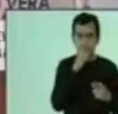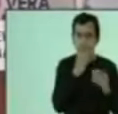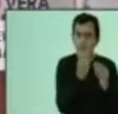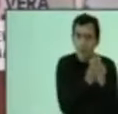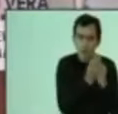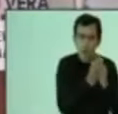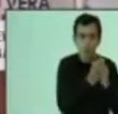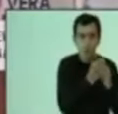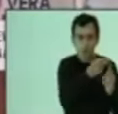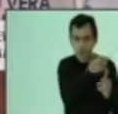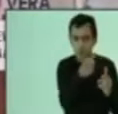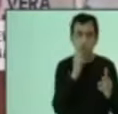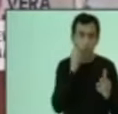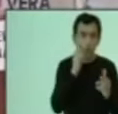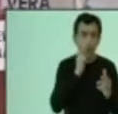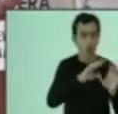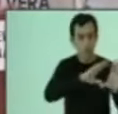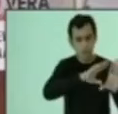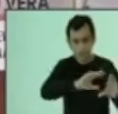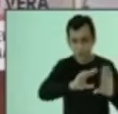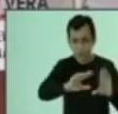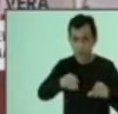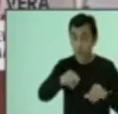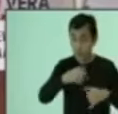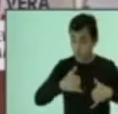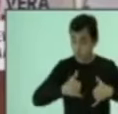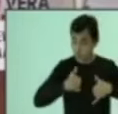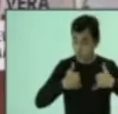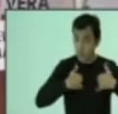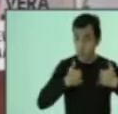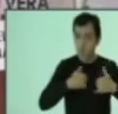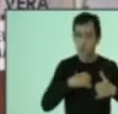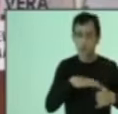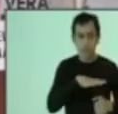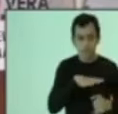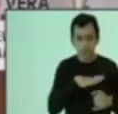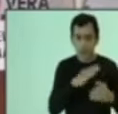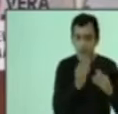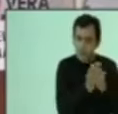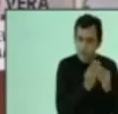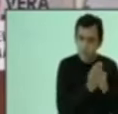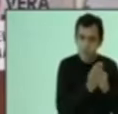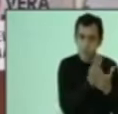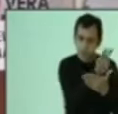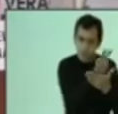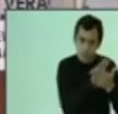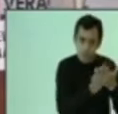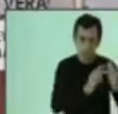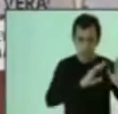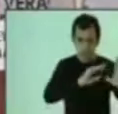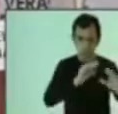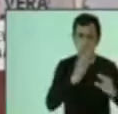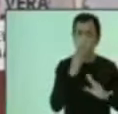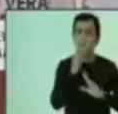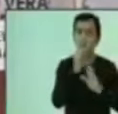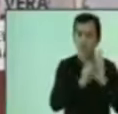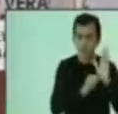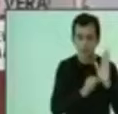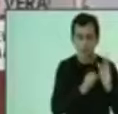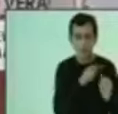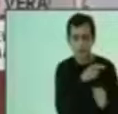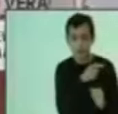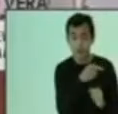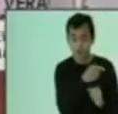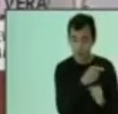para las mujeres jóvenes, donde tengan ellos un programa de capacitación durante 3 meses y ellos tengan la oportunidad